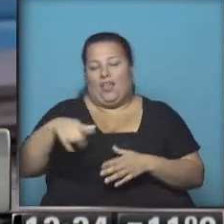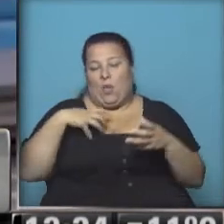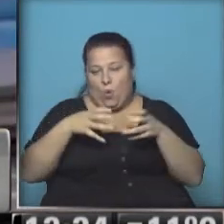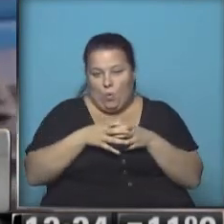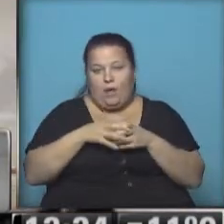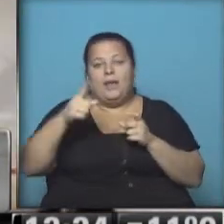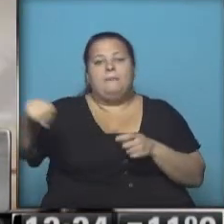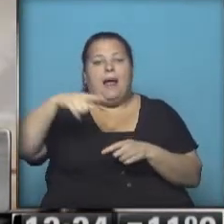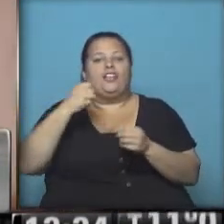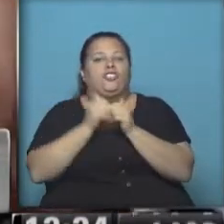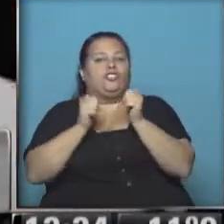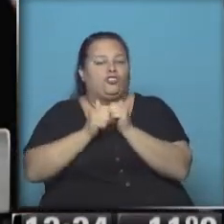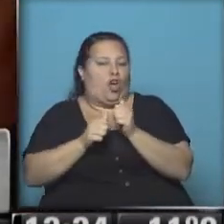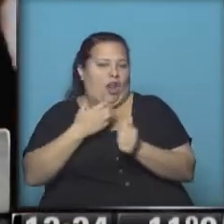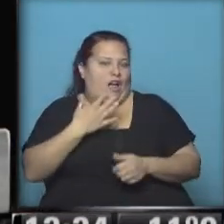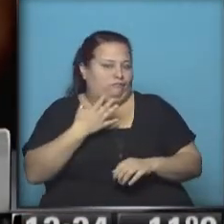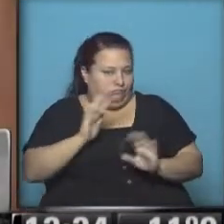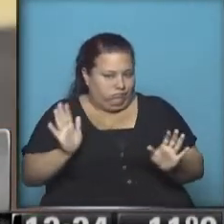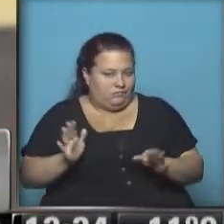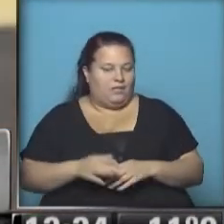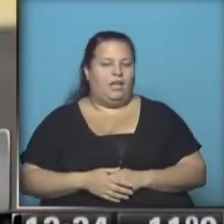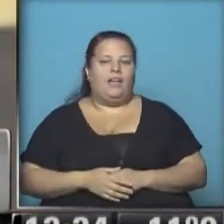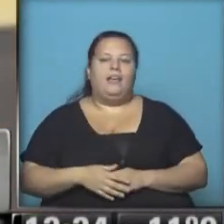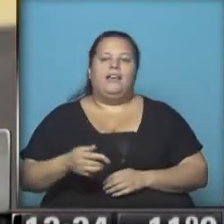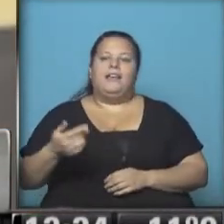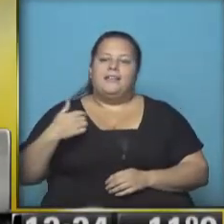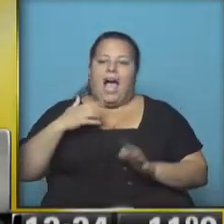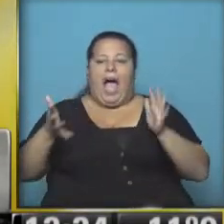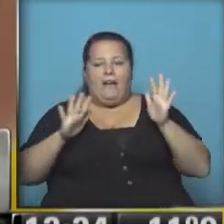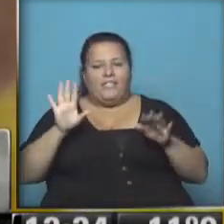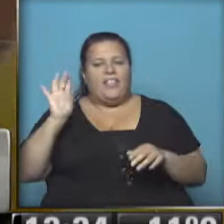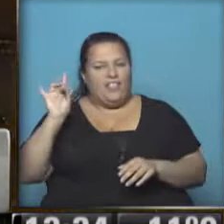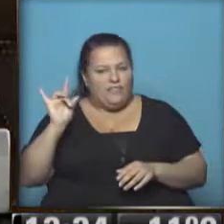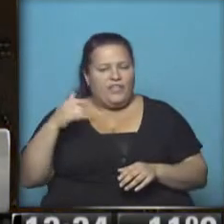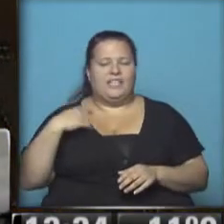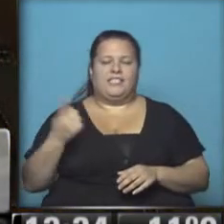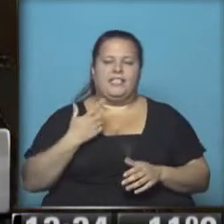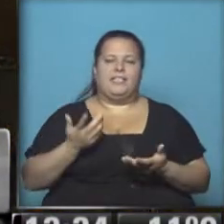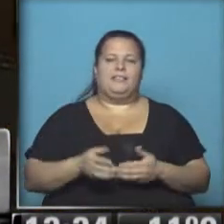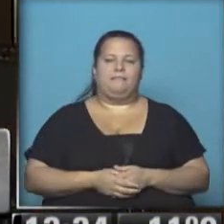que hacen para ellos esta historia que sea increíble. Se nos hace por momentos difícil